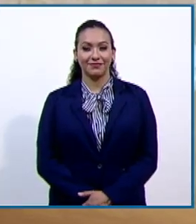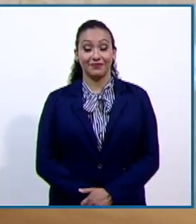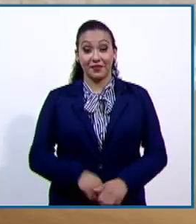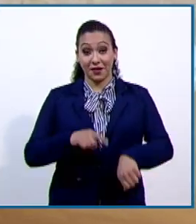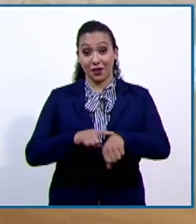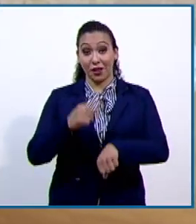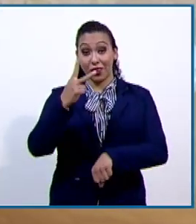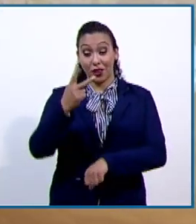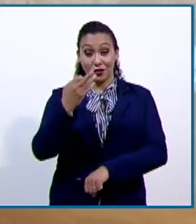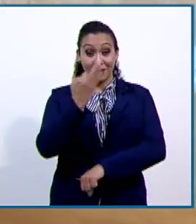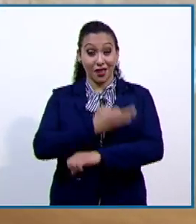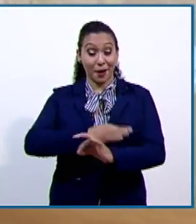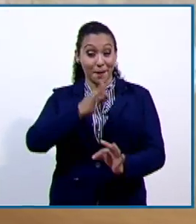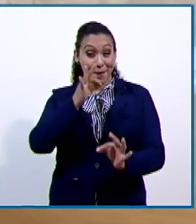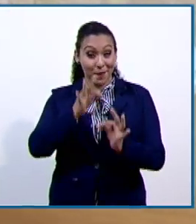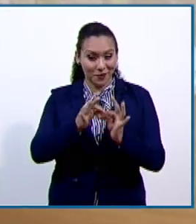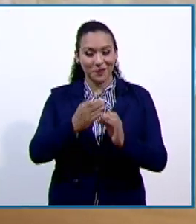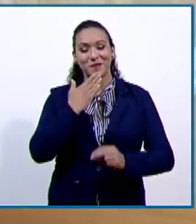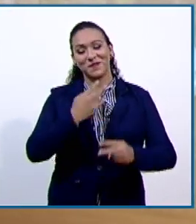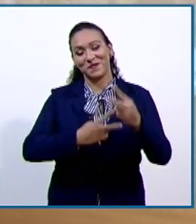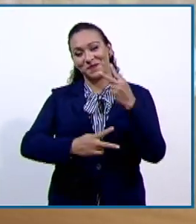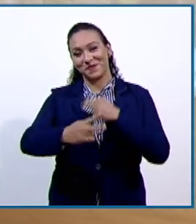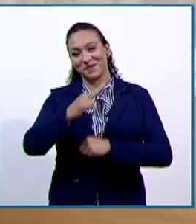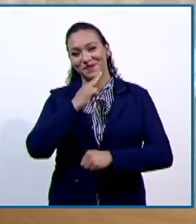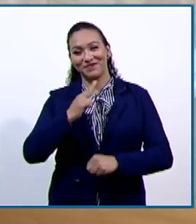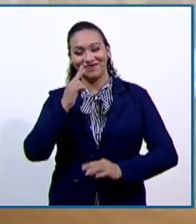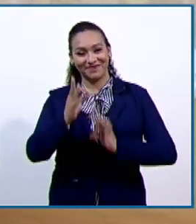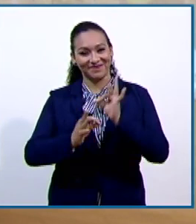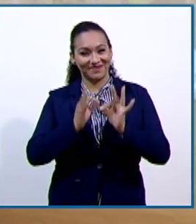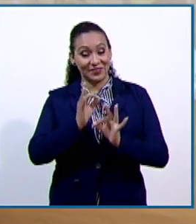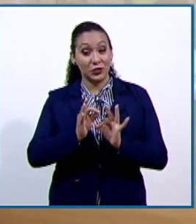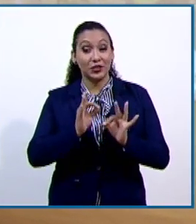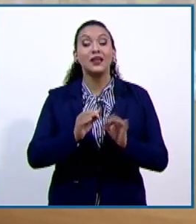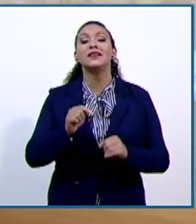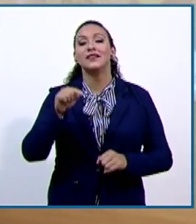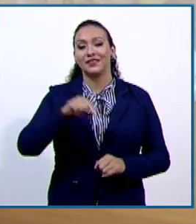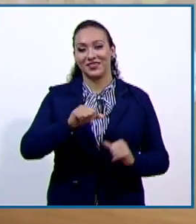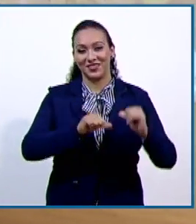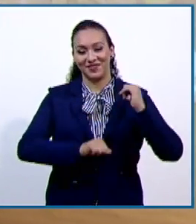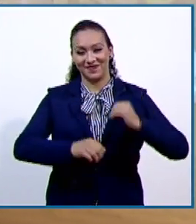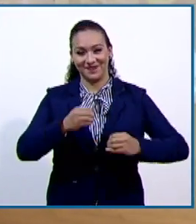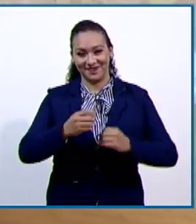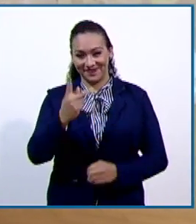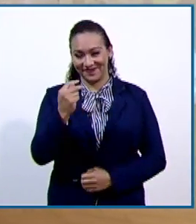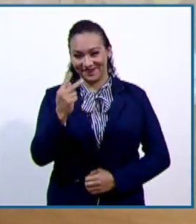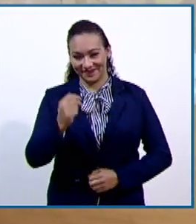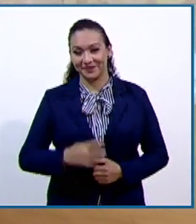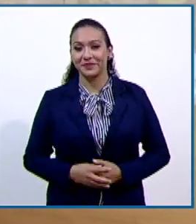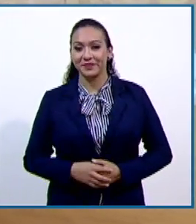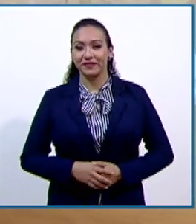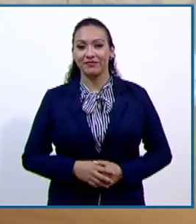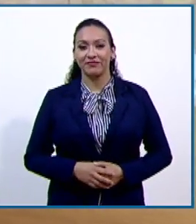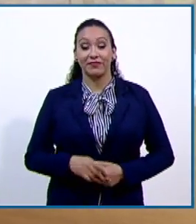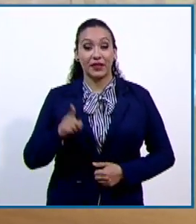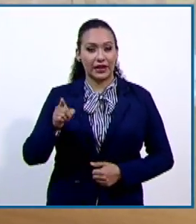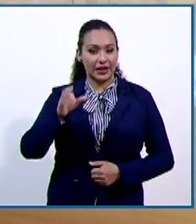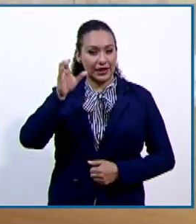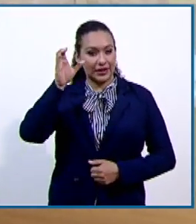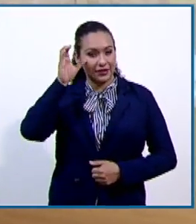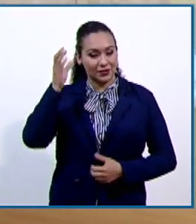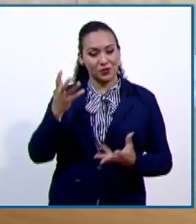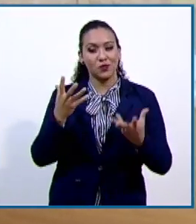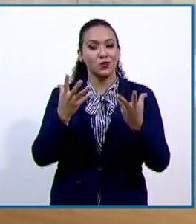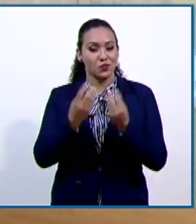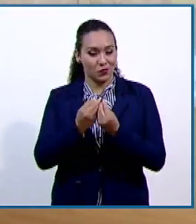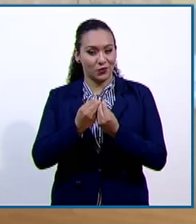Las 2 de la tarde en punto, bienvenidas, bienvenidos a este corte informativo del canal del Poder Judicial de la Federación. Citlali Pérez